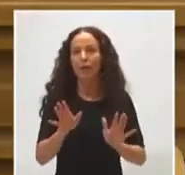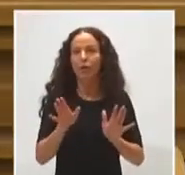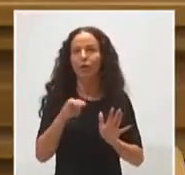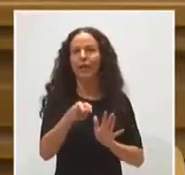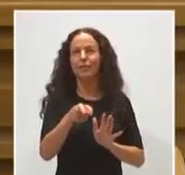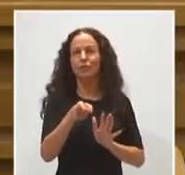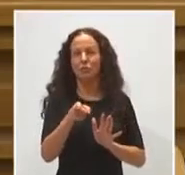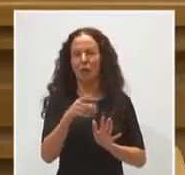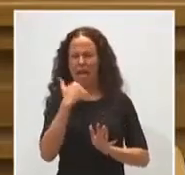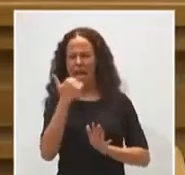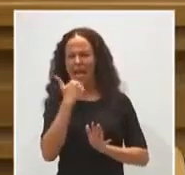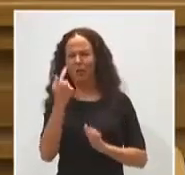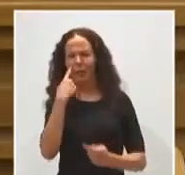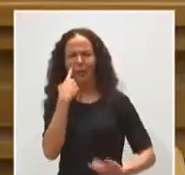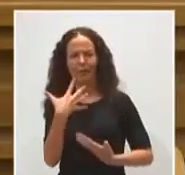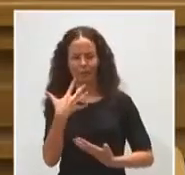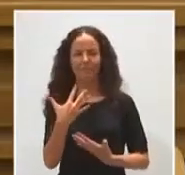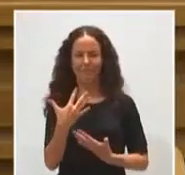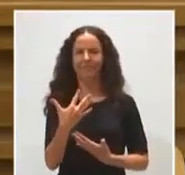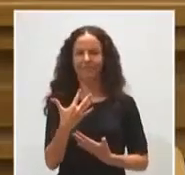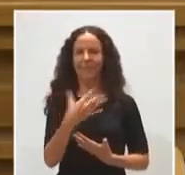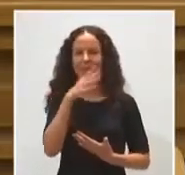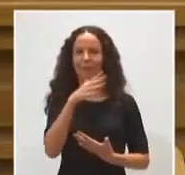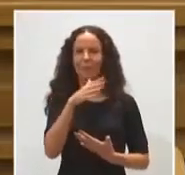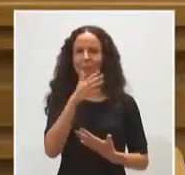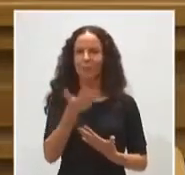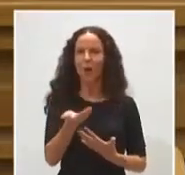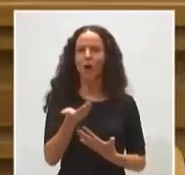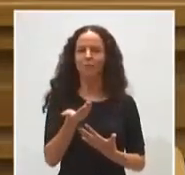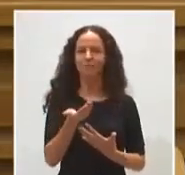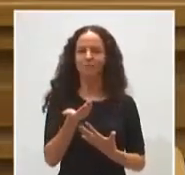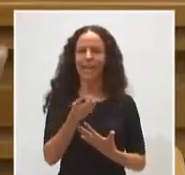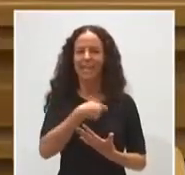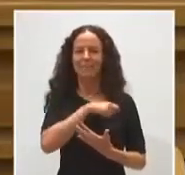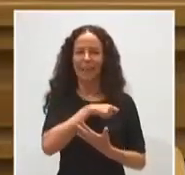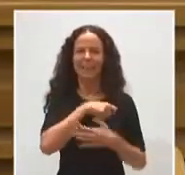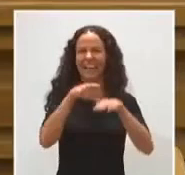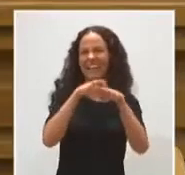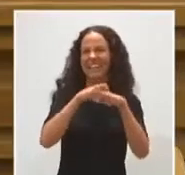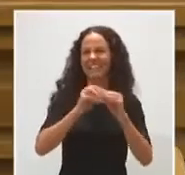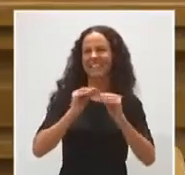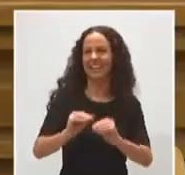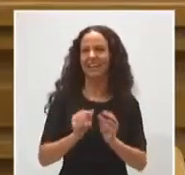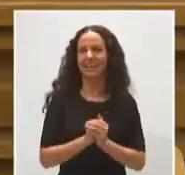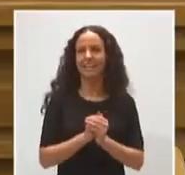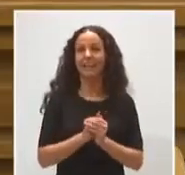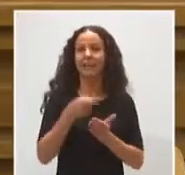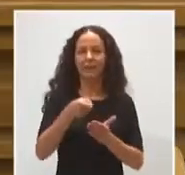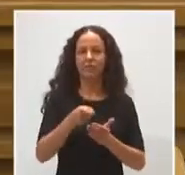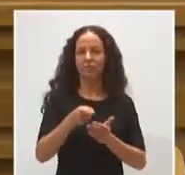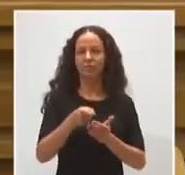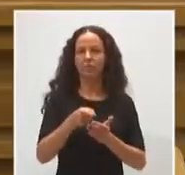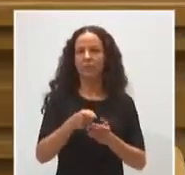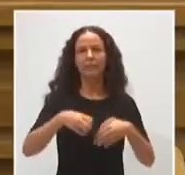llamativo y significativo de las corrientes de fondo que mueven este país son y nos invitan a todos permanentemente